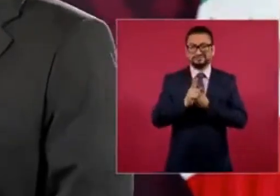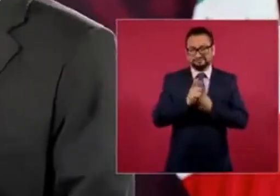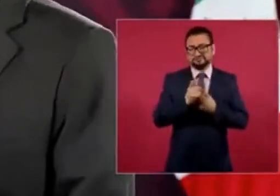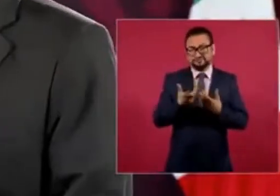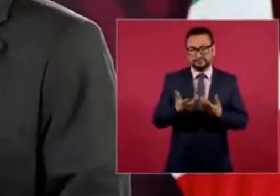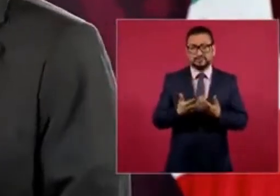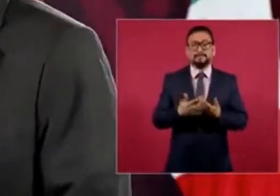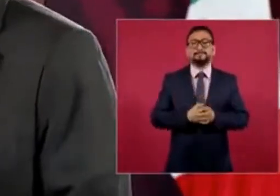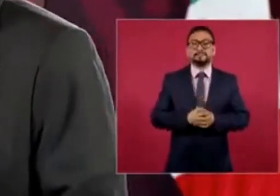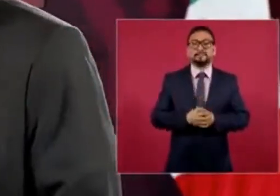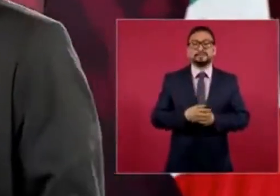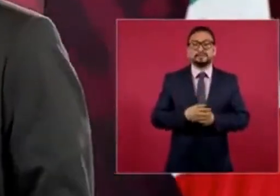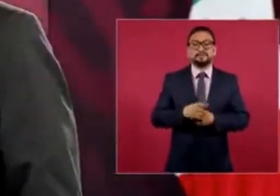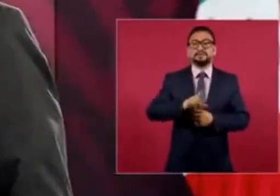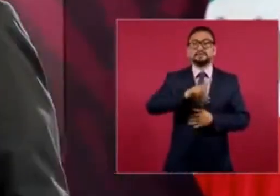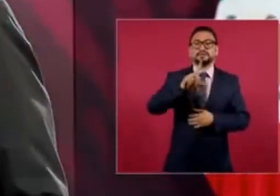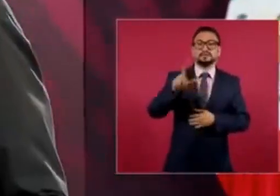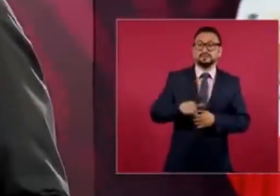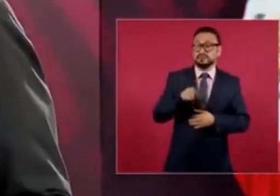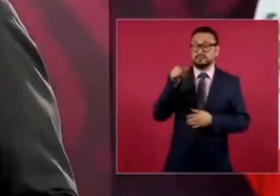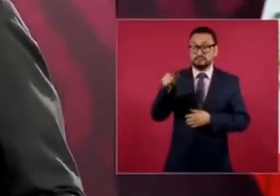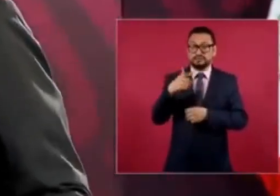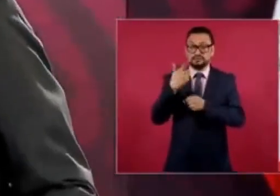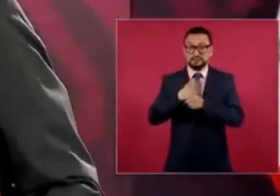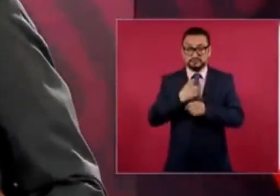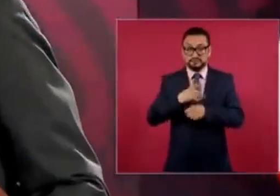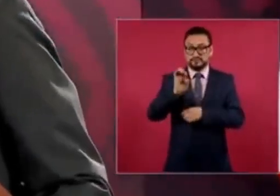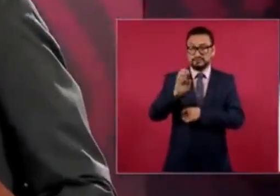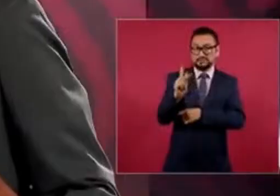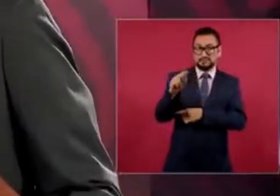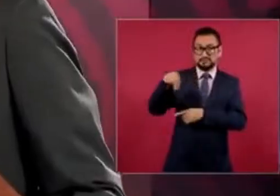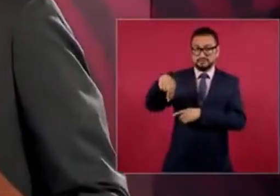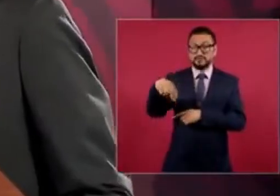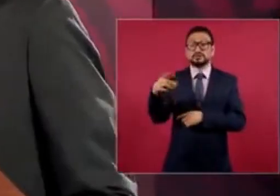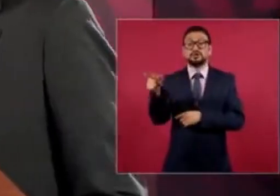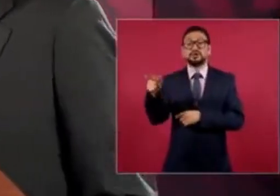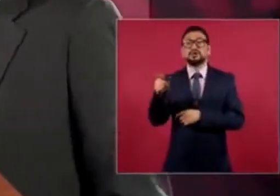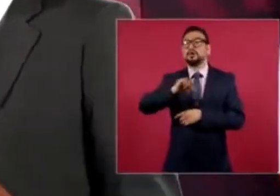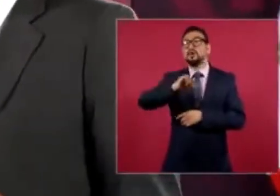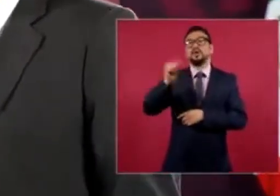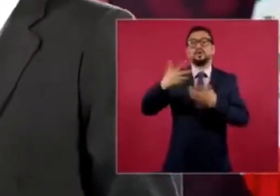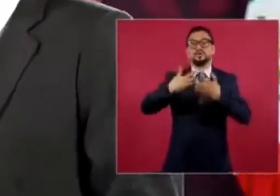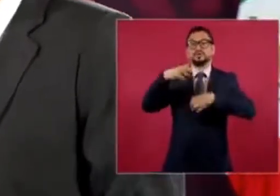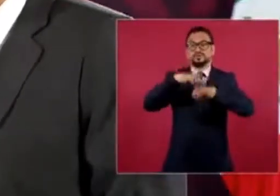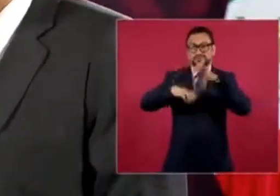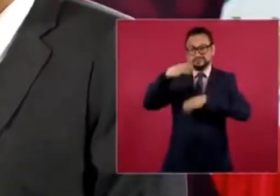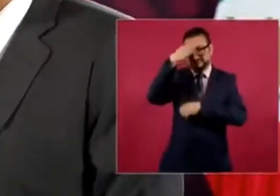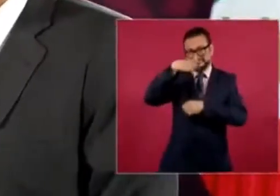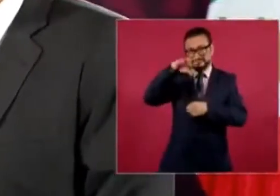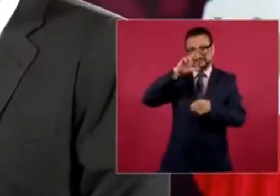Luego, con el licenciado Peña, tenía otra empresa extranjera